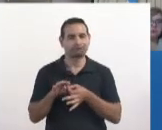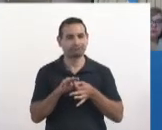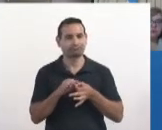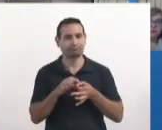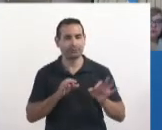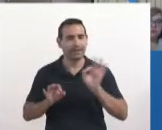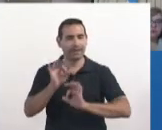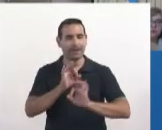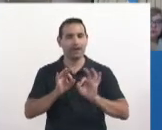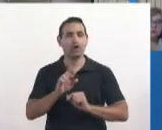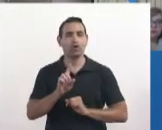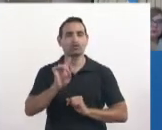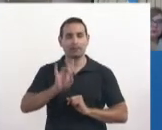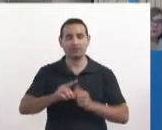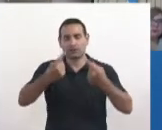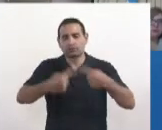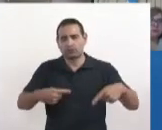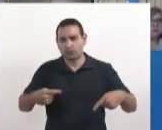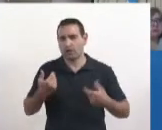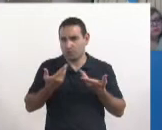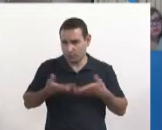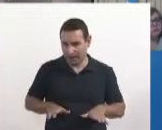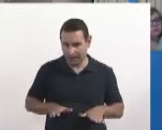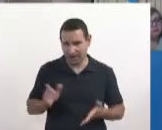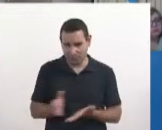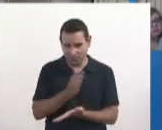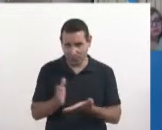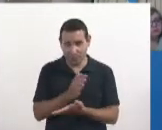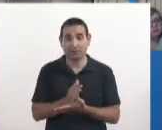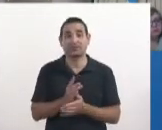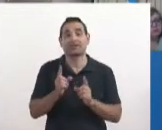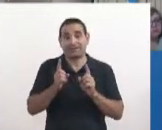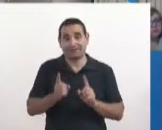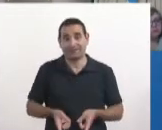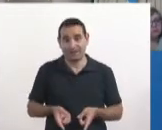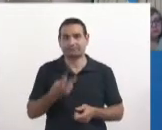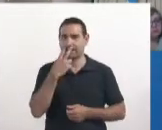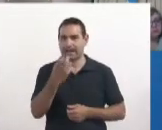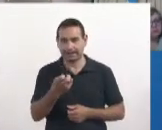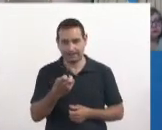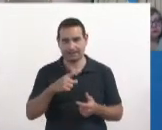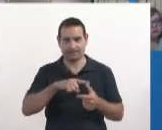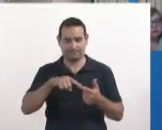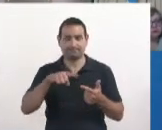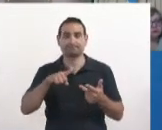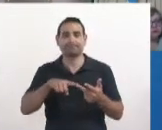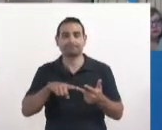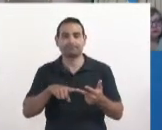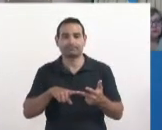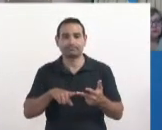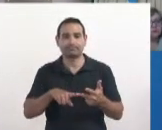tan solo en recursos naturales, sino también en energía.